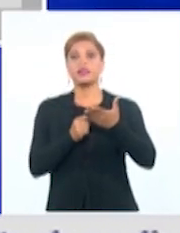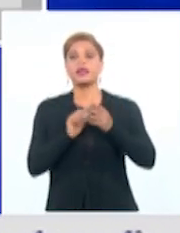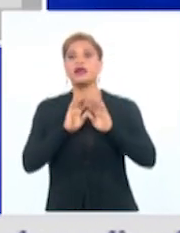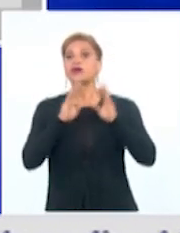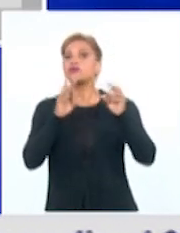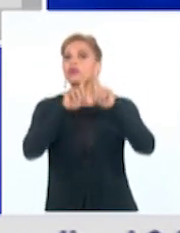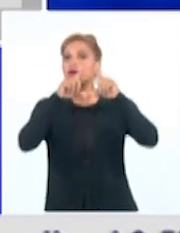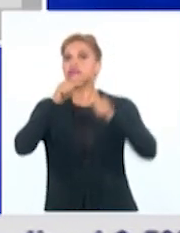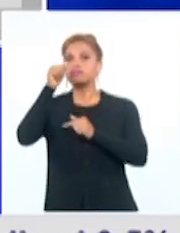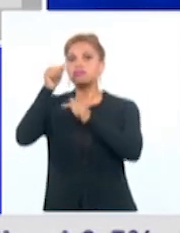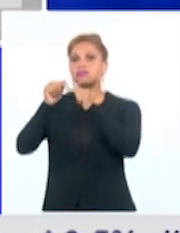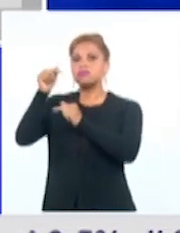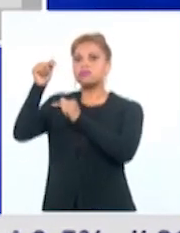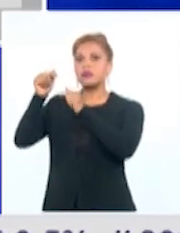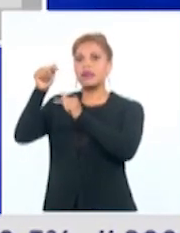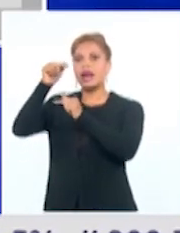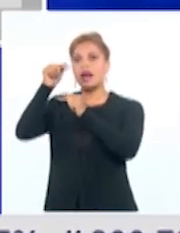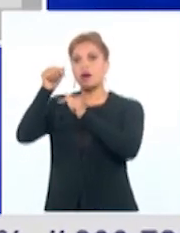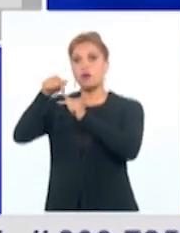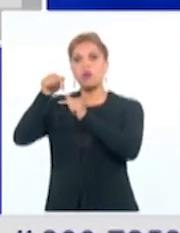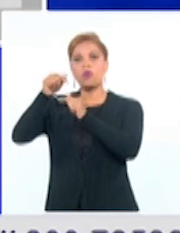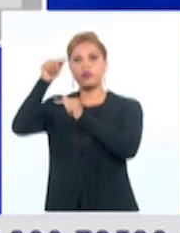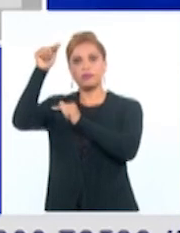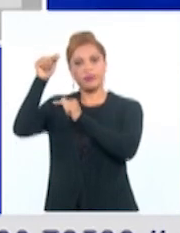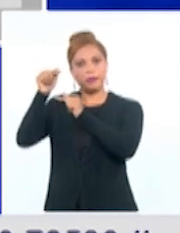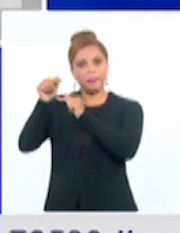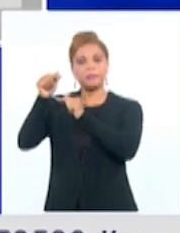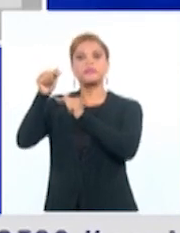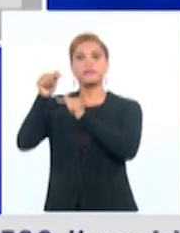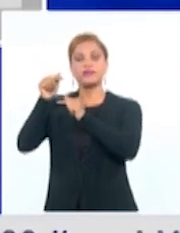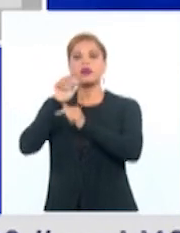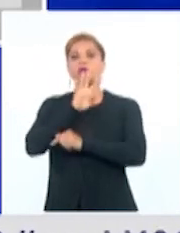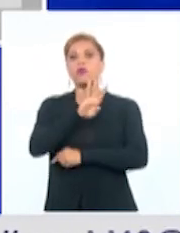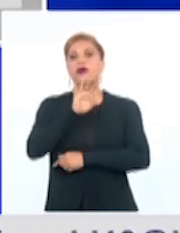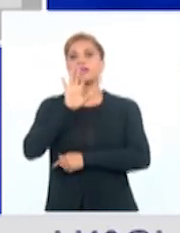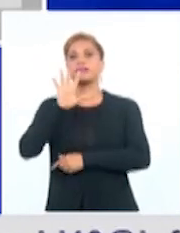Una cifra inferior a la que hemos estado informando: